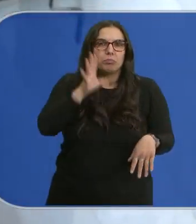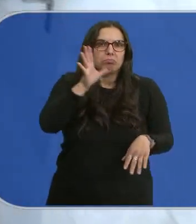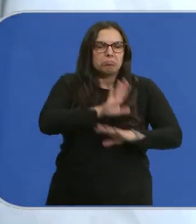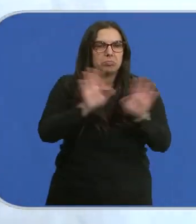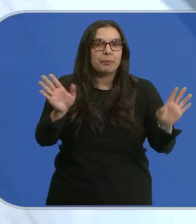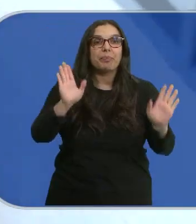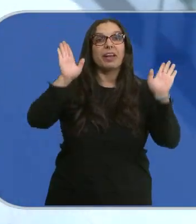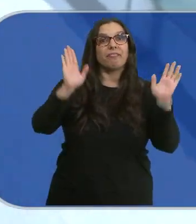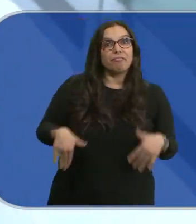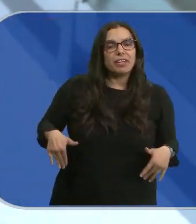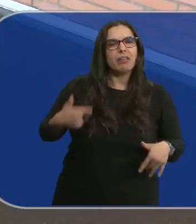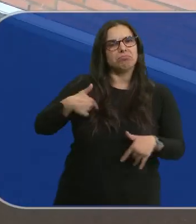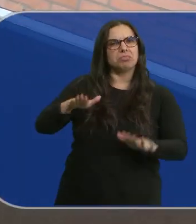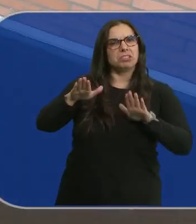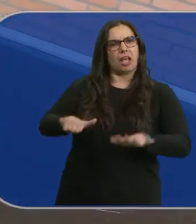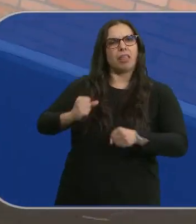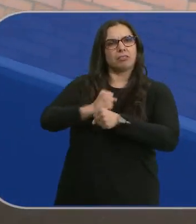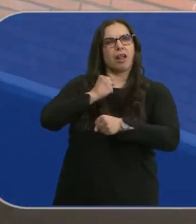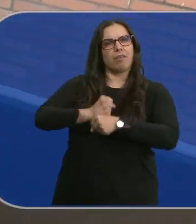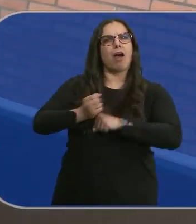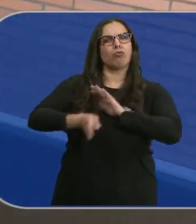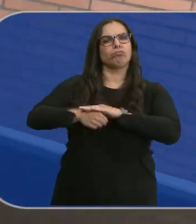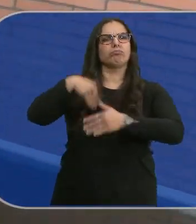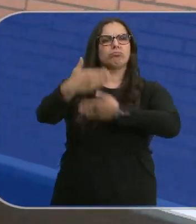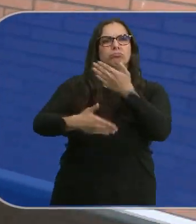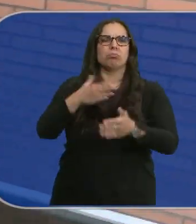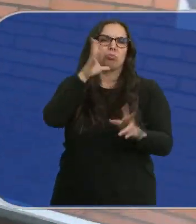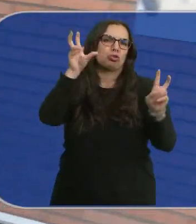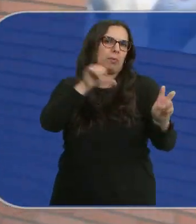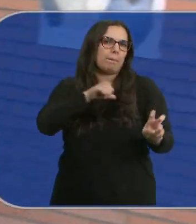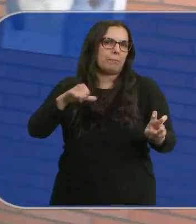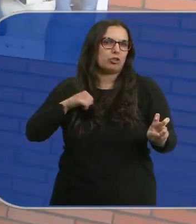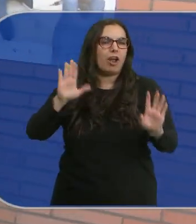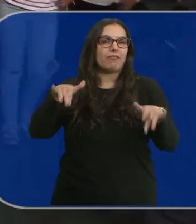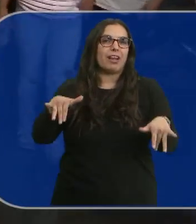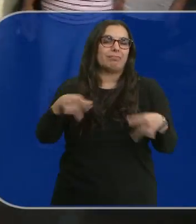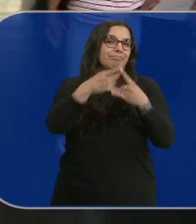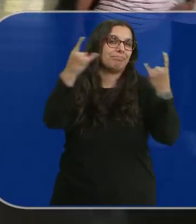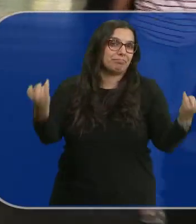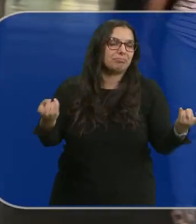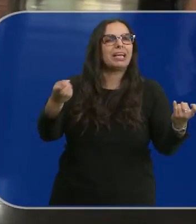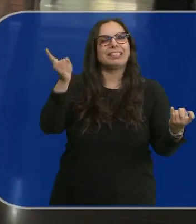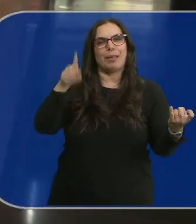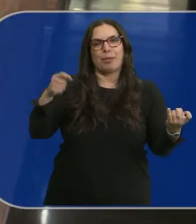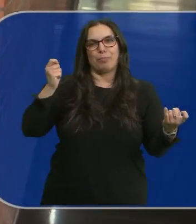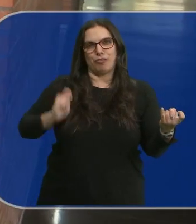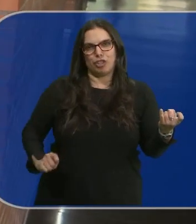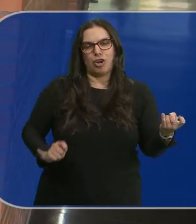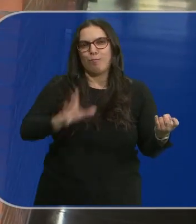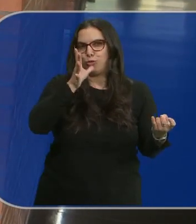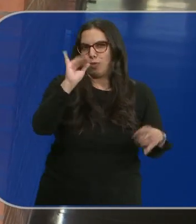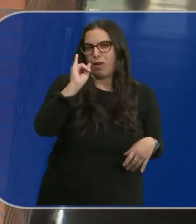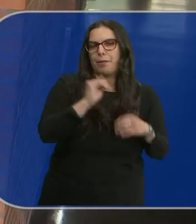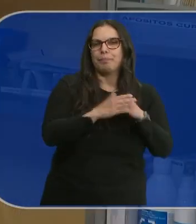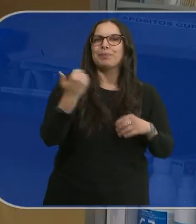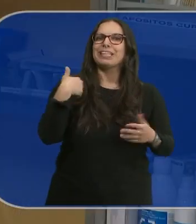imprescindible. Y al finalizar se quedó a ejercer su profesión. Por cuestiones personales encontró el amor, pero también profesionales. Ya